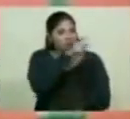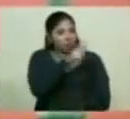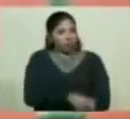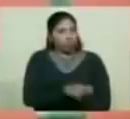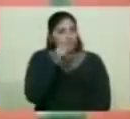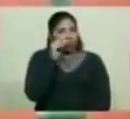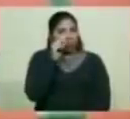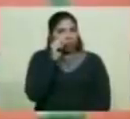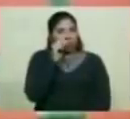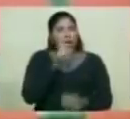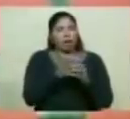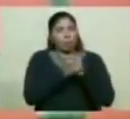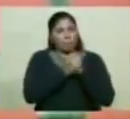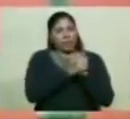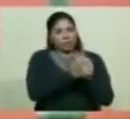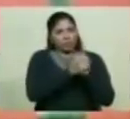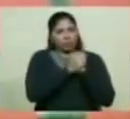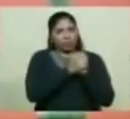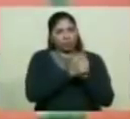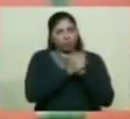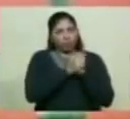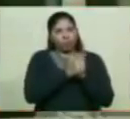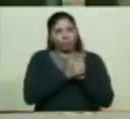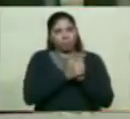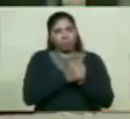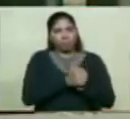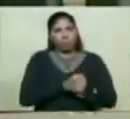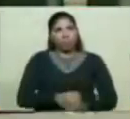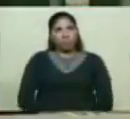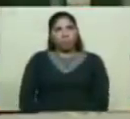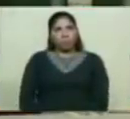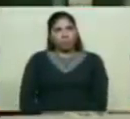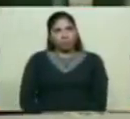compañero justo noguera